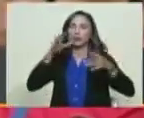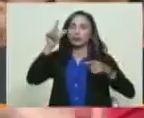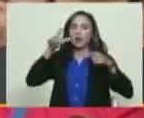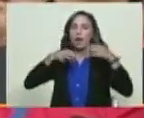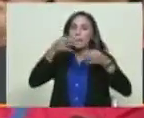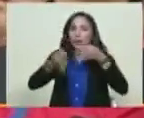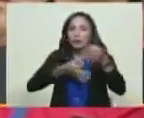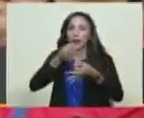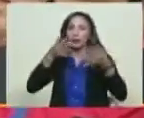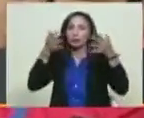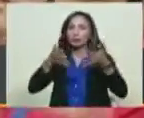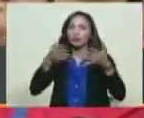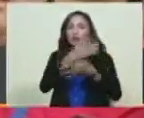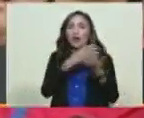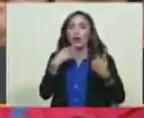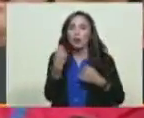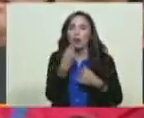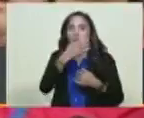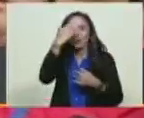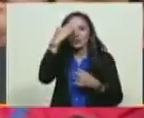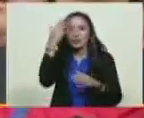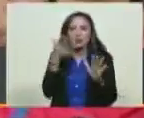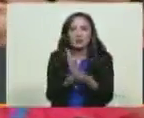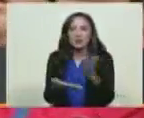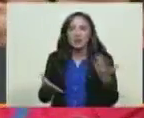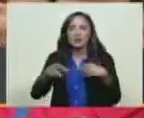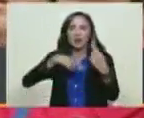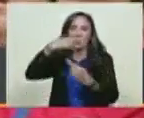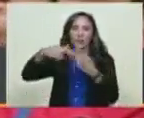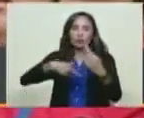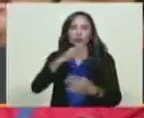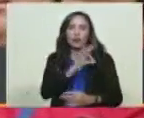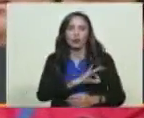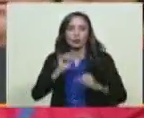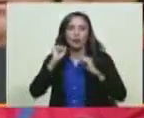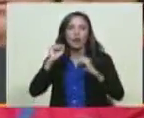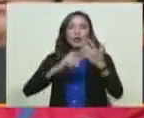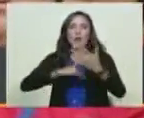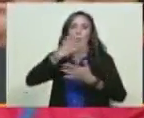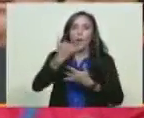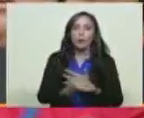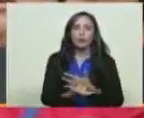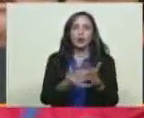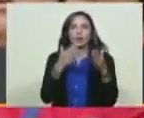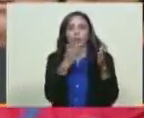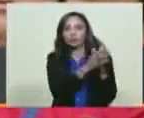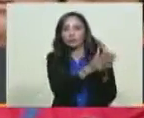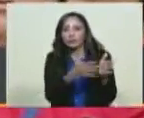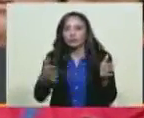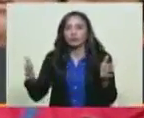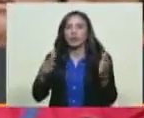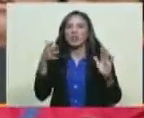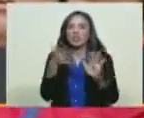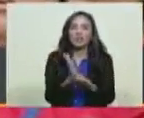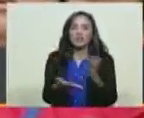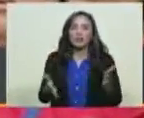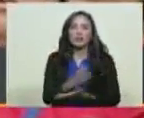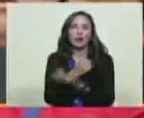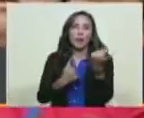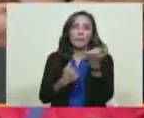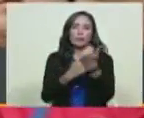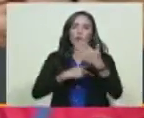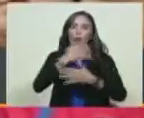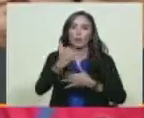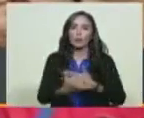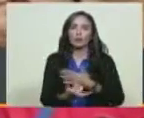garantes de que ellos conozcan la verdadera revolución los proyectos que hemos ido orgasmos y que seguimos apoyando